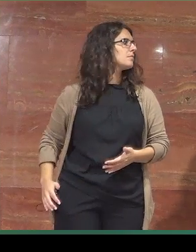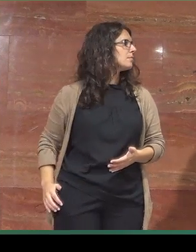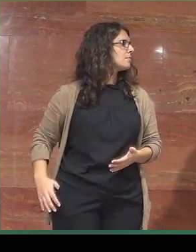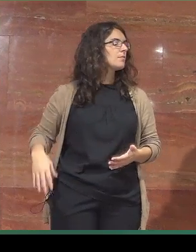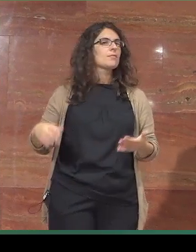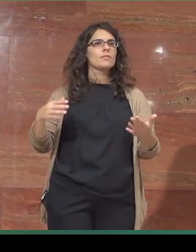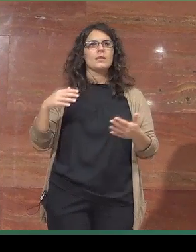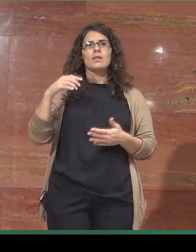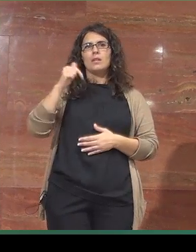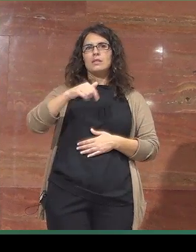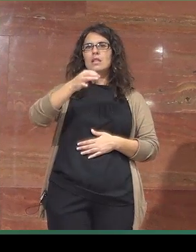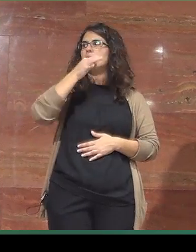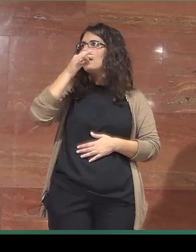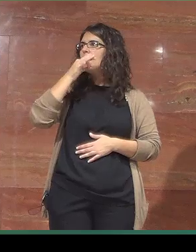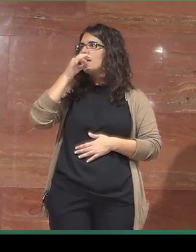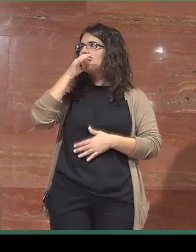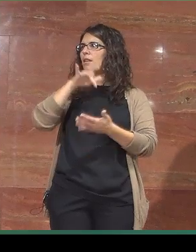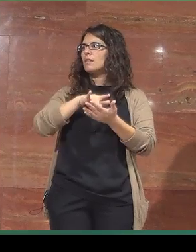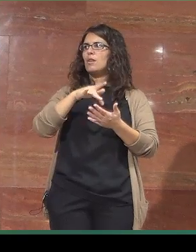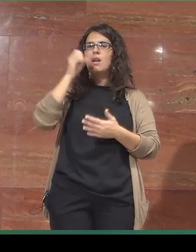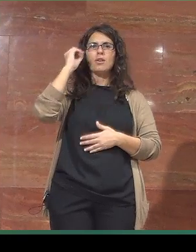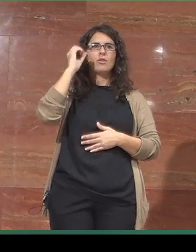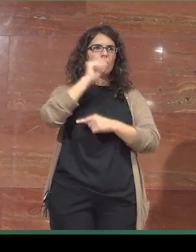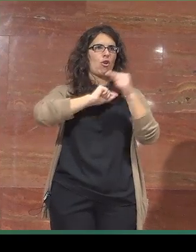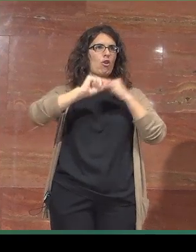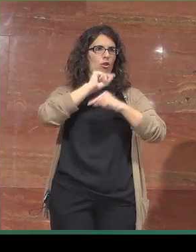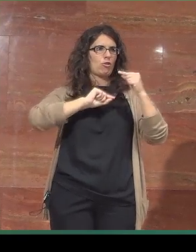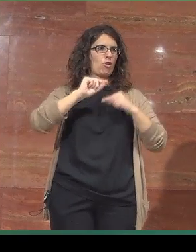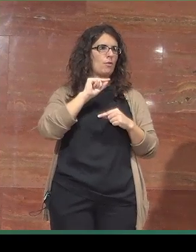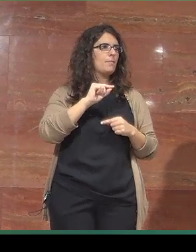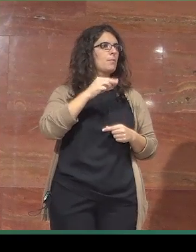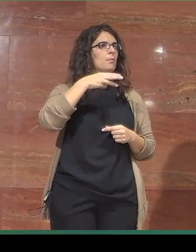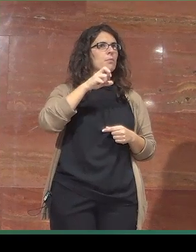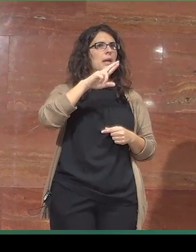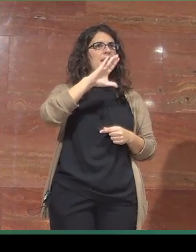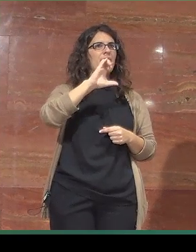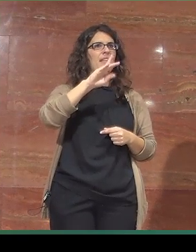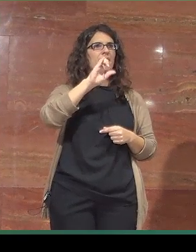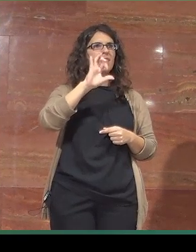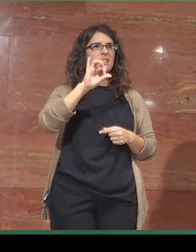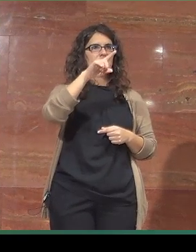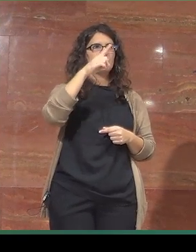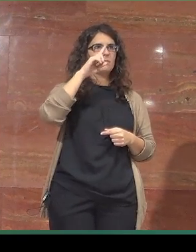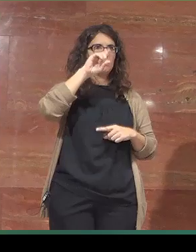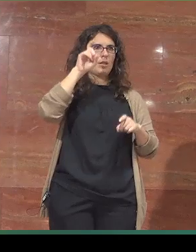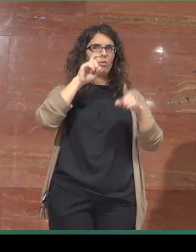tarde habrá el coloquio ese que os he dicho antes, lo repito. Mercedes, hay una pregunta por aquí.